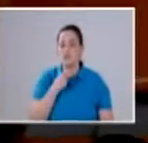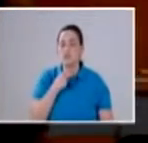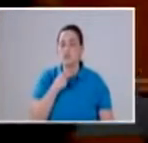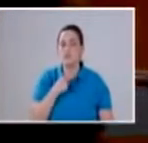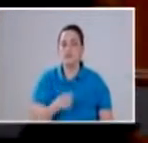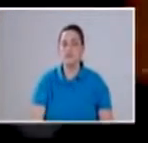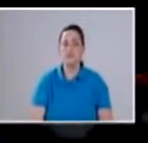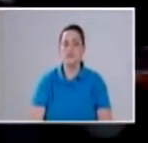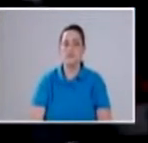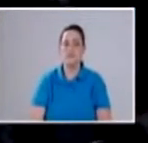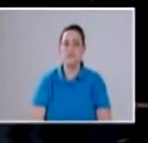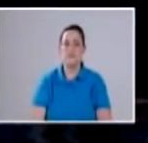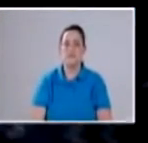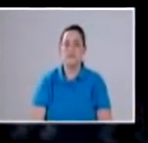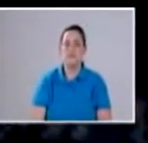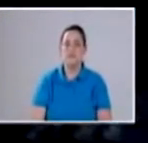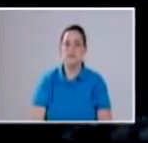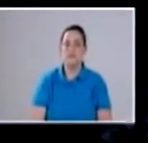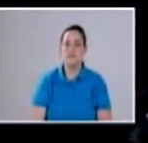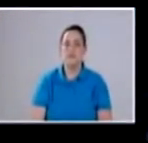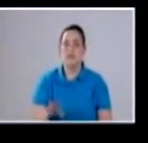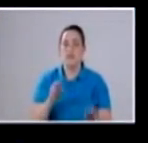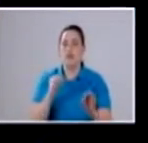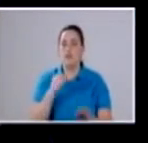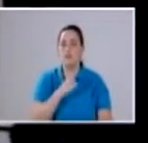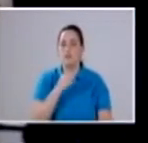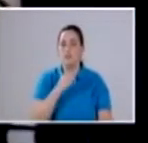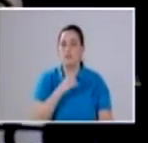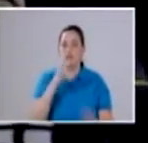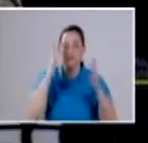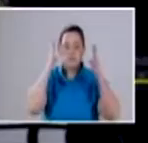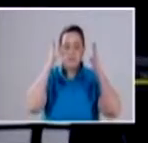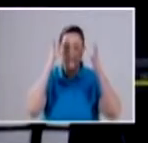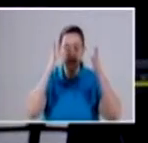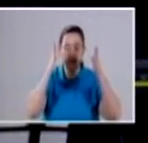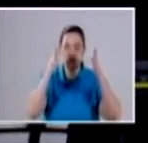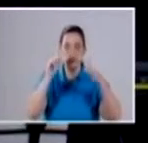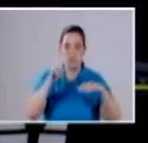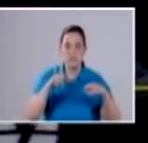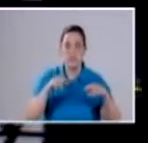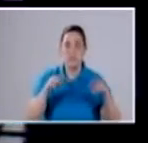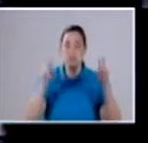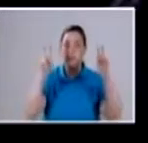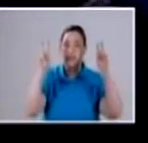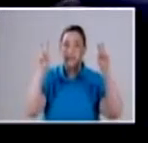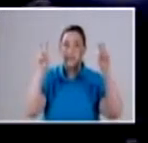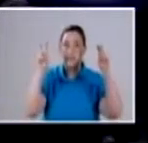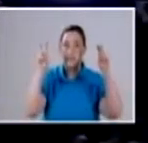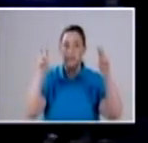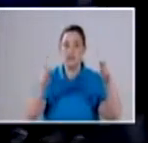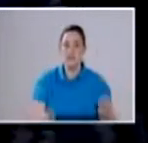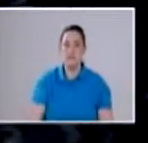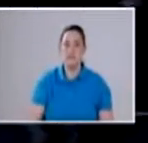cuenta en este mensaje, deberían de haber por lo menos tres preguntas, dos de las cuales ya hice, y la